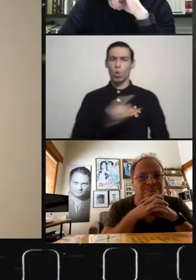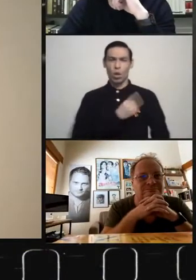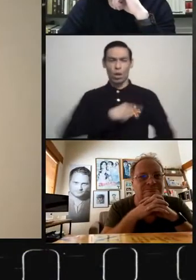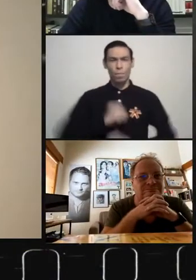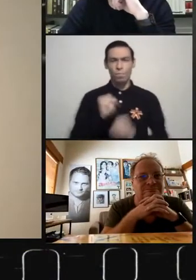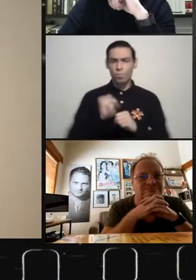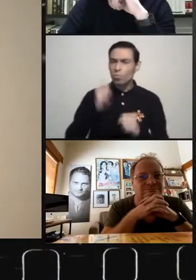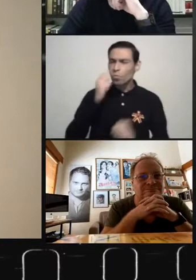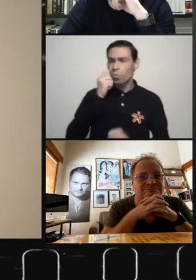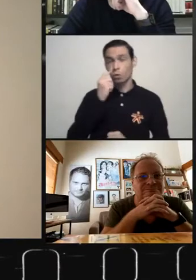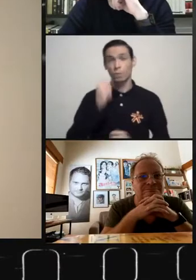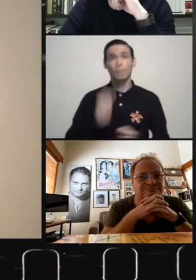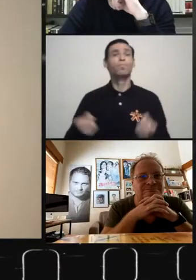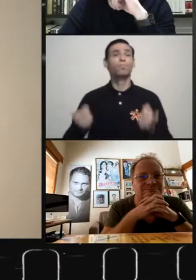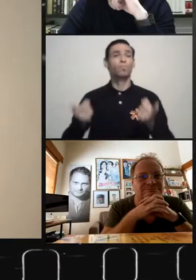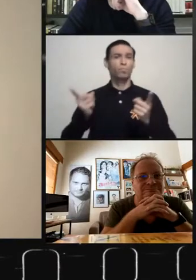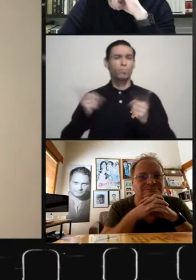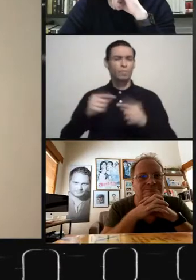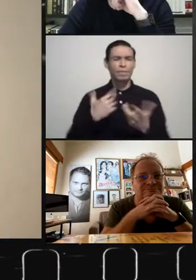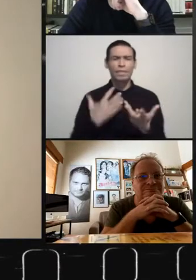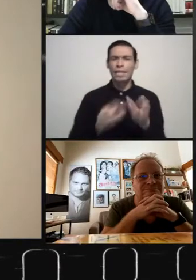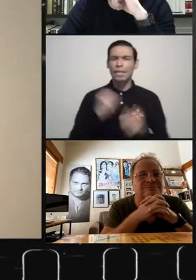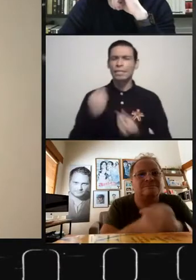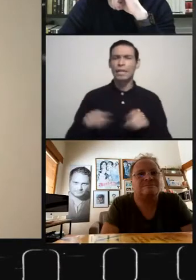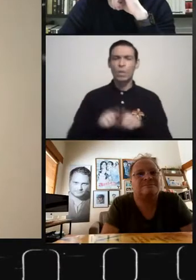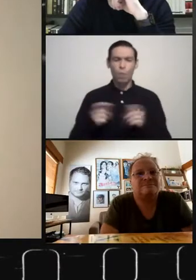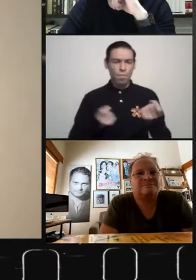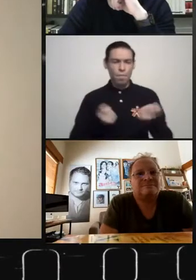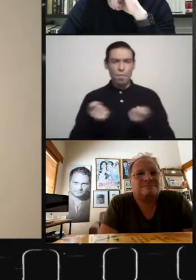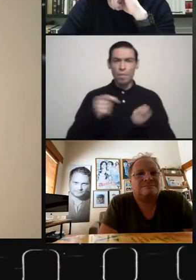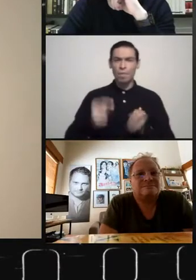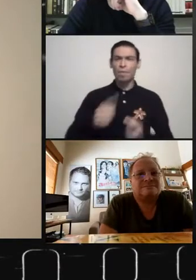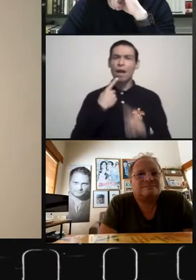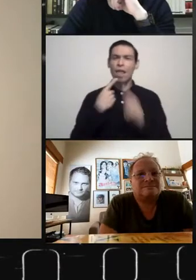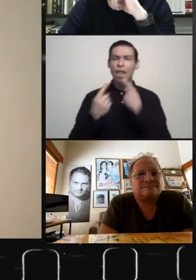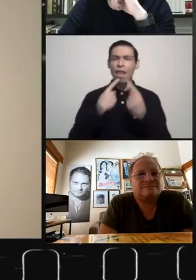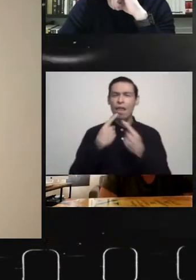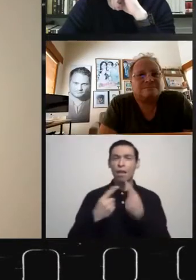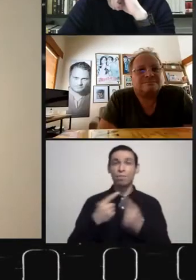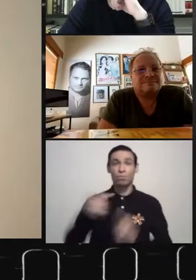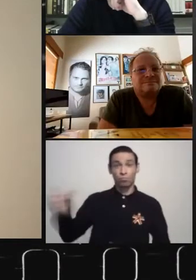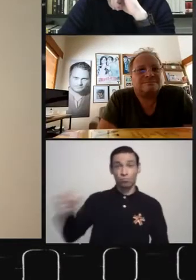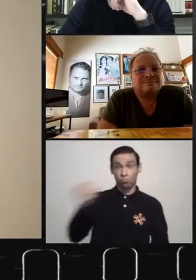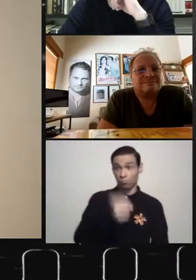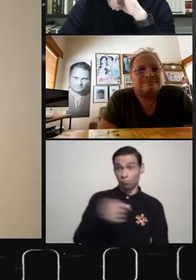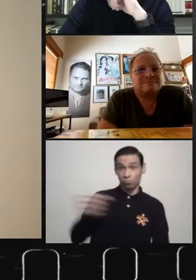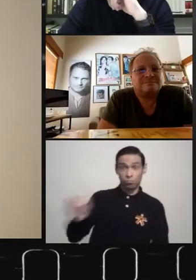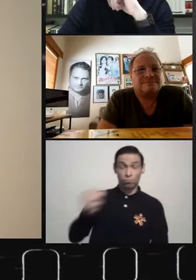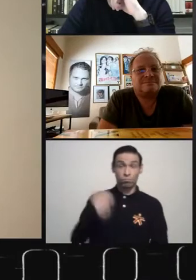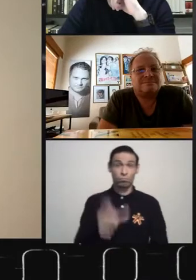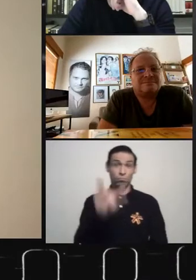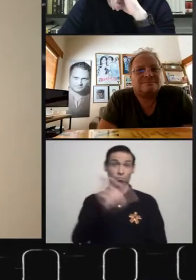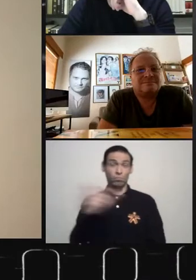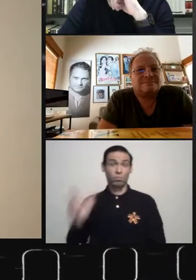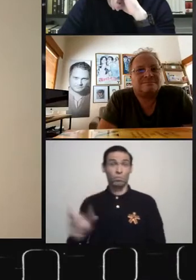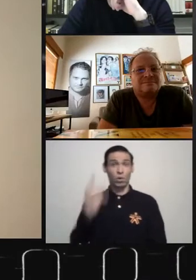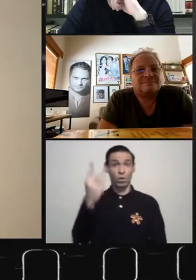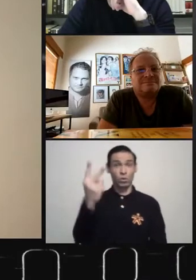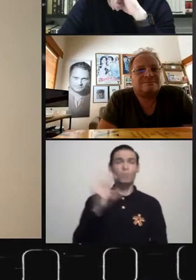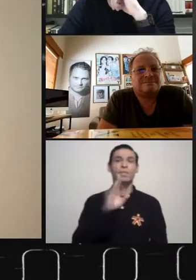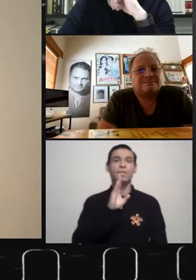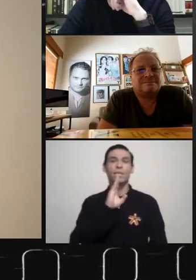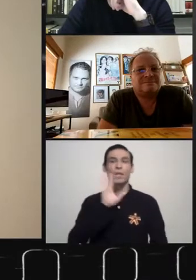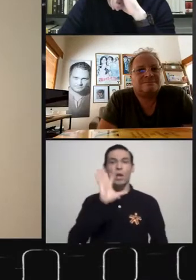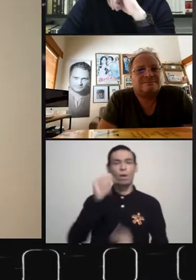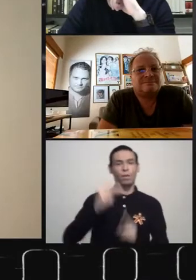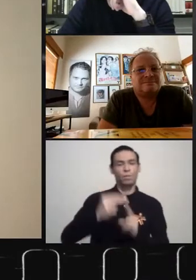bueno, estoy aquí para que conversemos un poquito acerca de cine y empiezo por presentar a nuestros invitados. Tenemos en primera instancia a Andrés Beltrán. Andrés